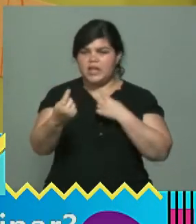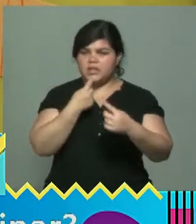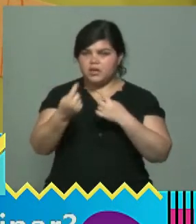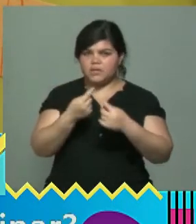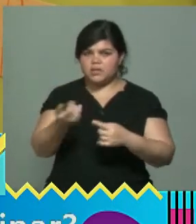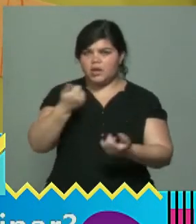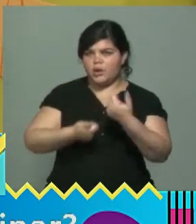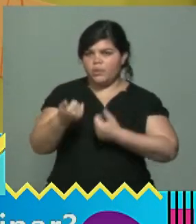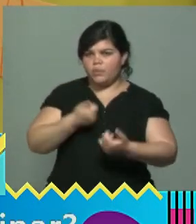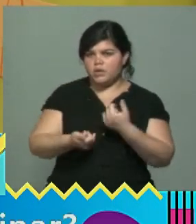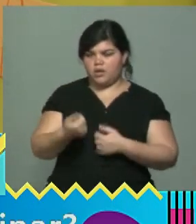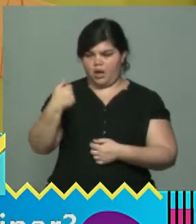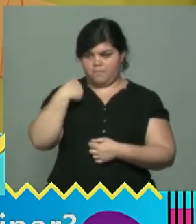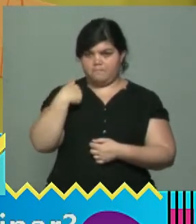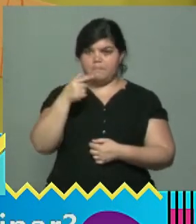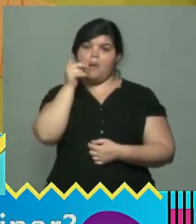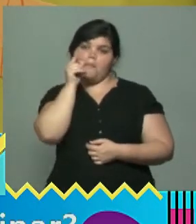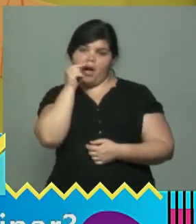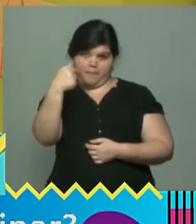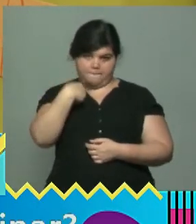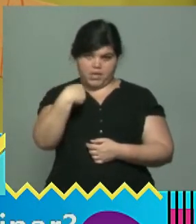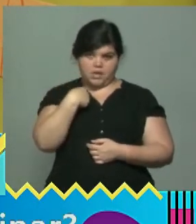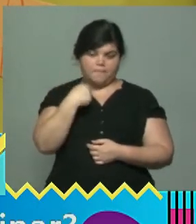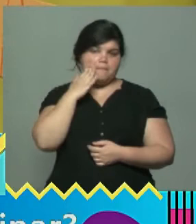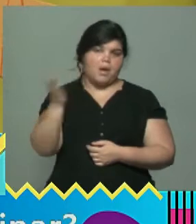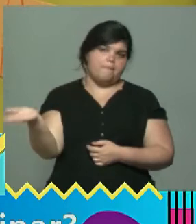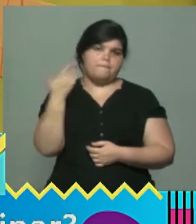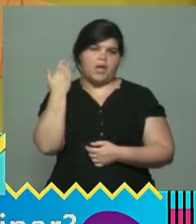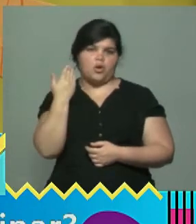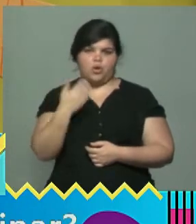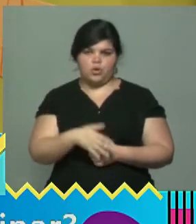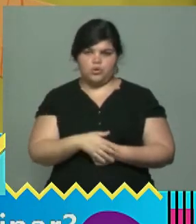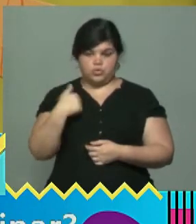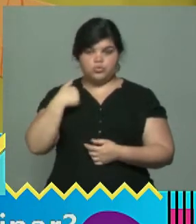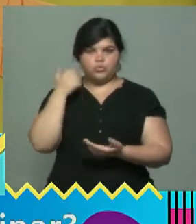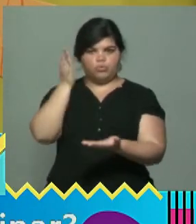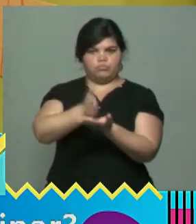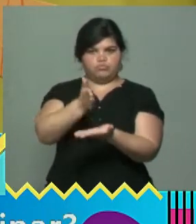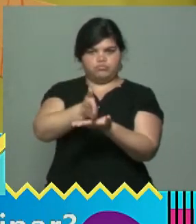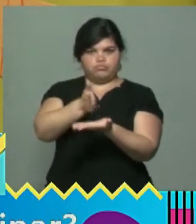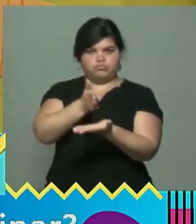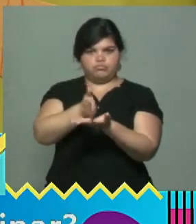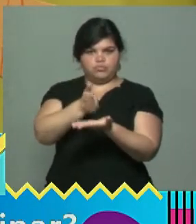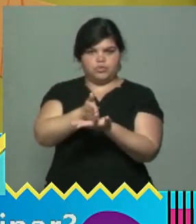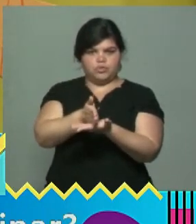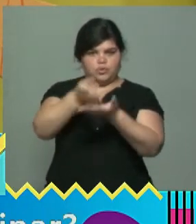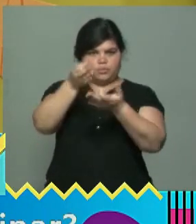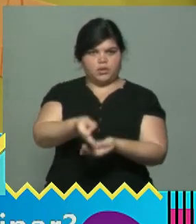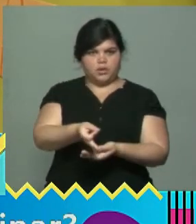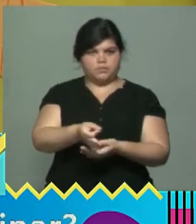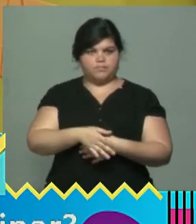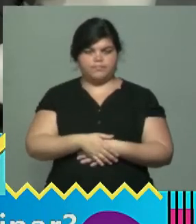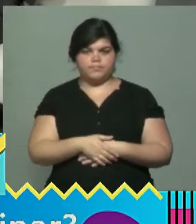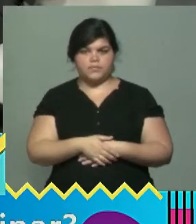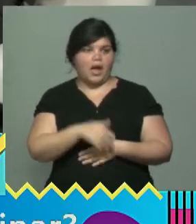te dicen, a mí mi papá me pegó y yo así salí derechito y así salí bien y yo creo, no tengo